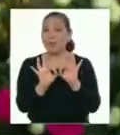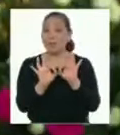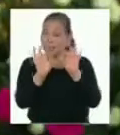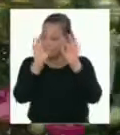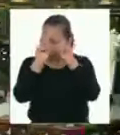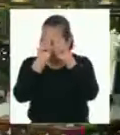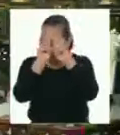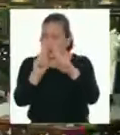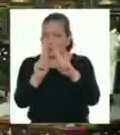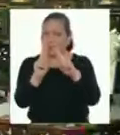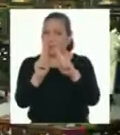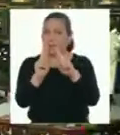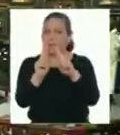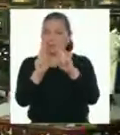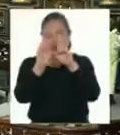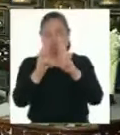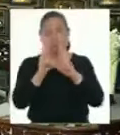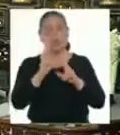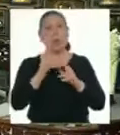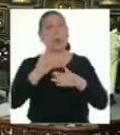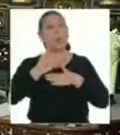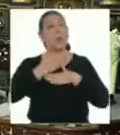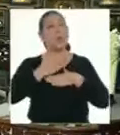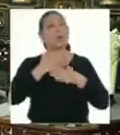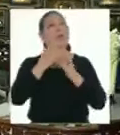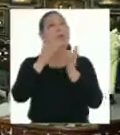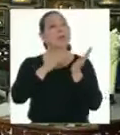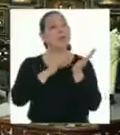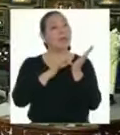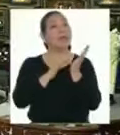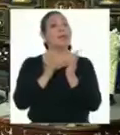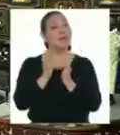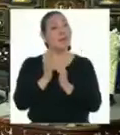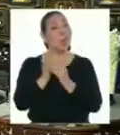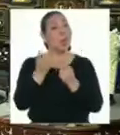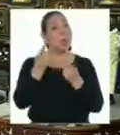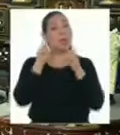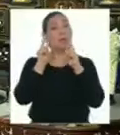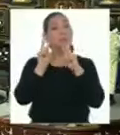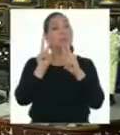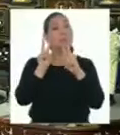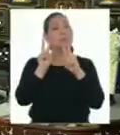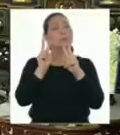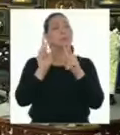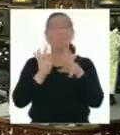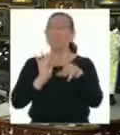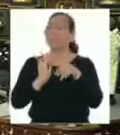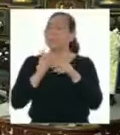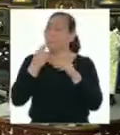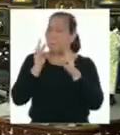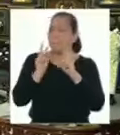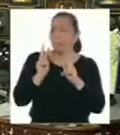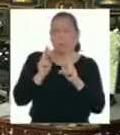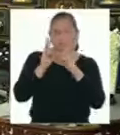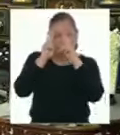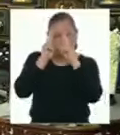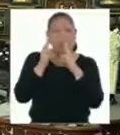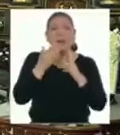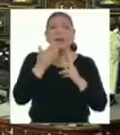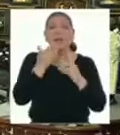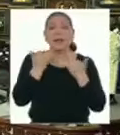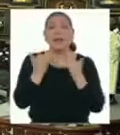¿Desean honrar el cuerpo de Cristo? No lo desprecien cuando lo contemplen desnudo, ni lo honren